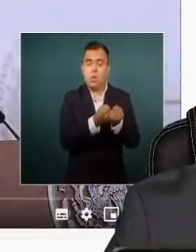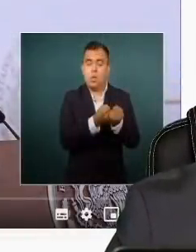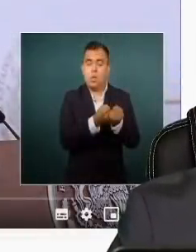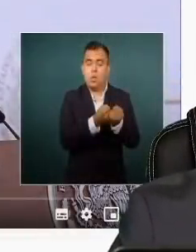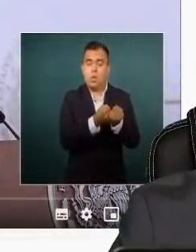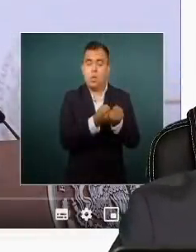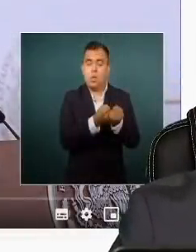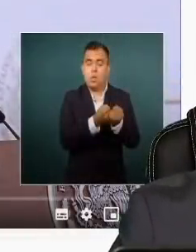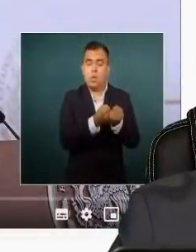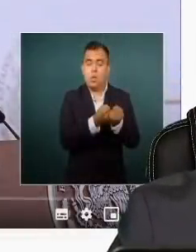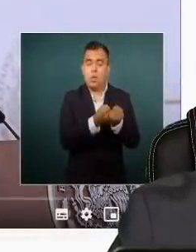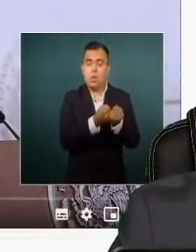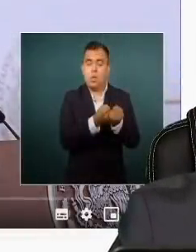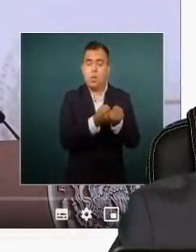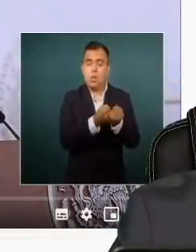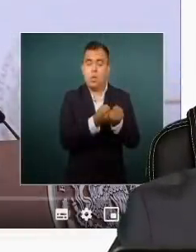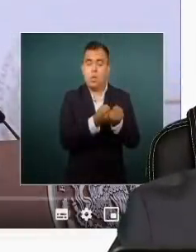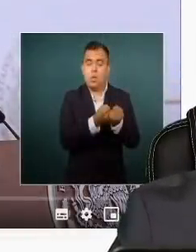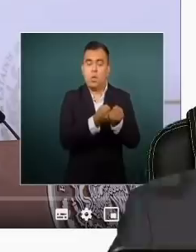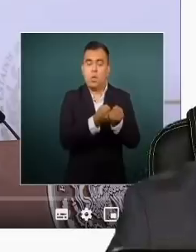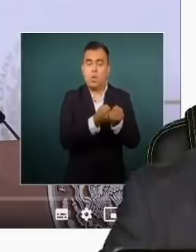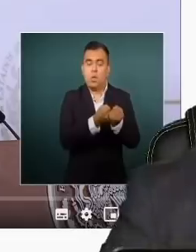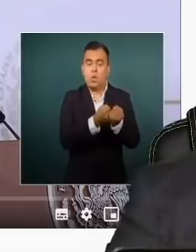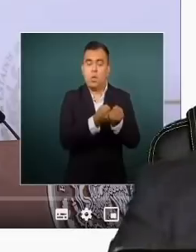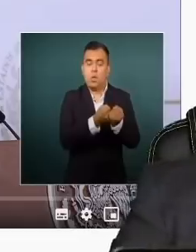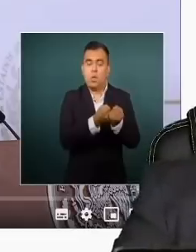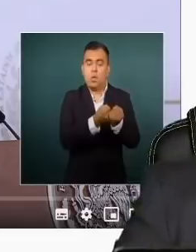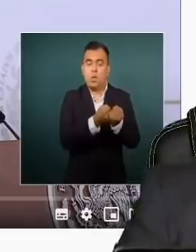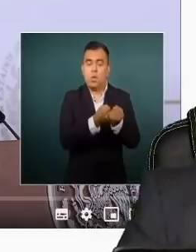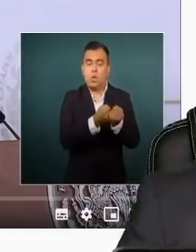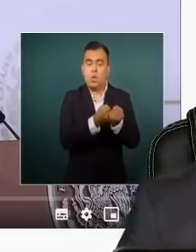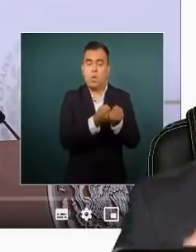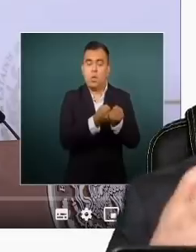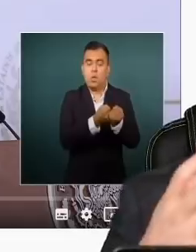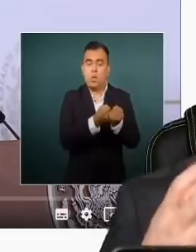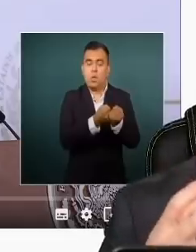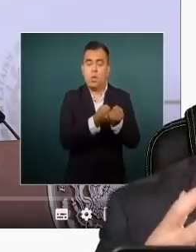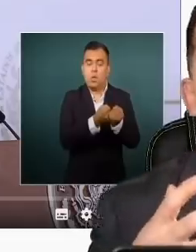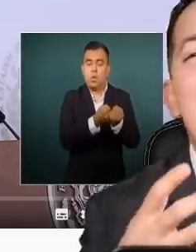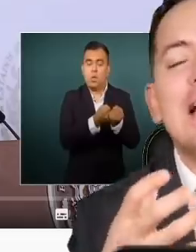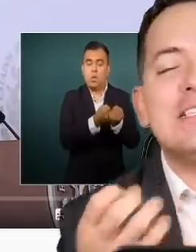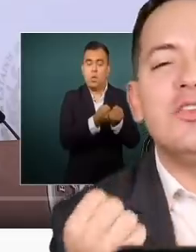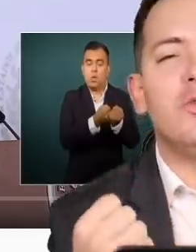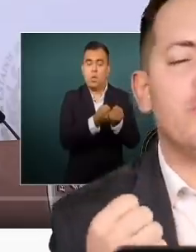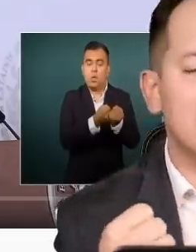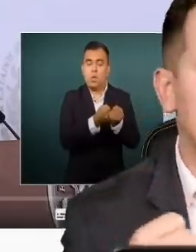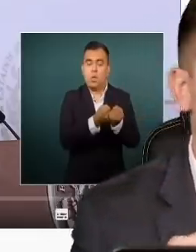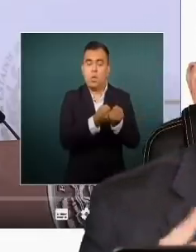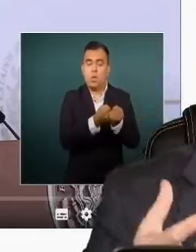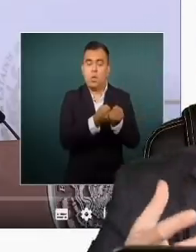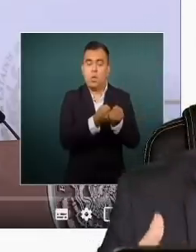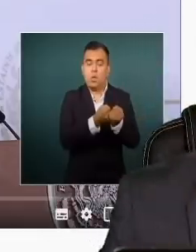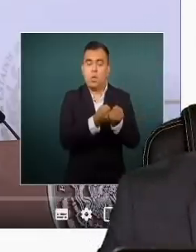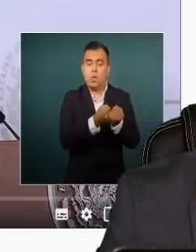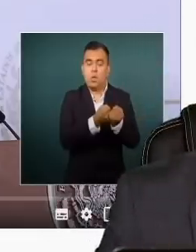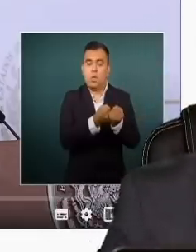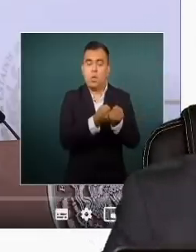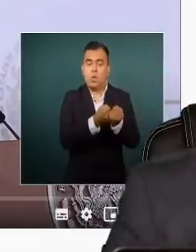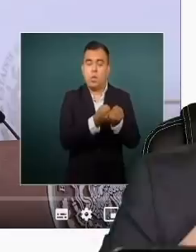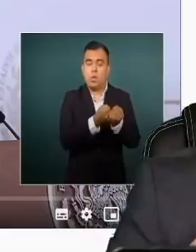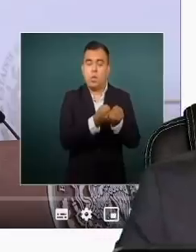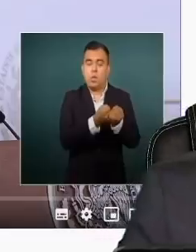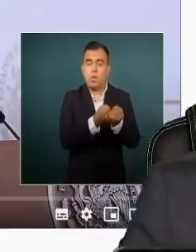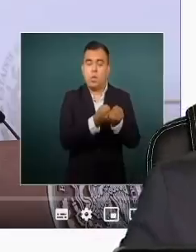agachaba la mirada y decía en ocasiones he sostenido que la deuda ha sido positiva así